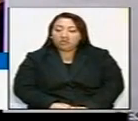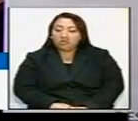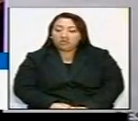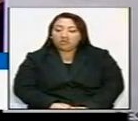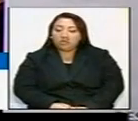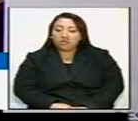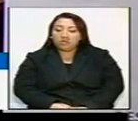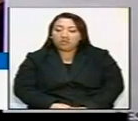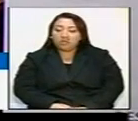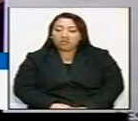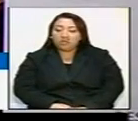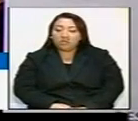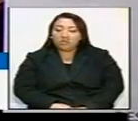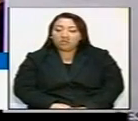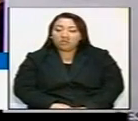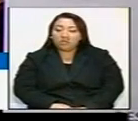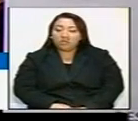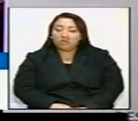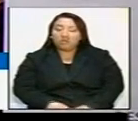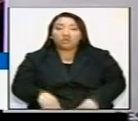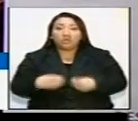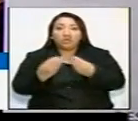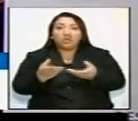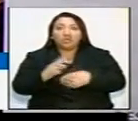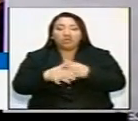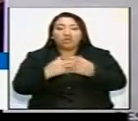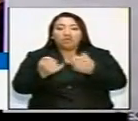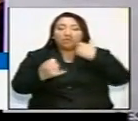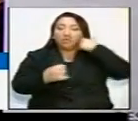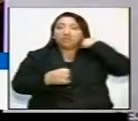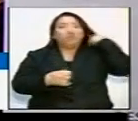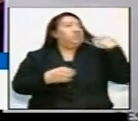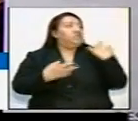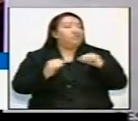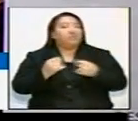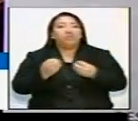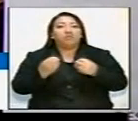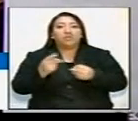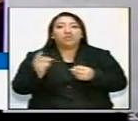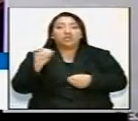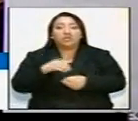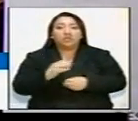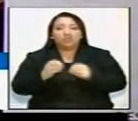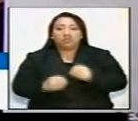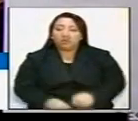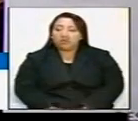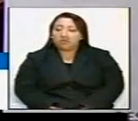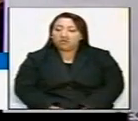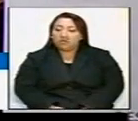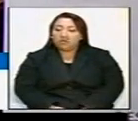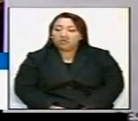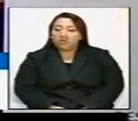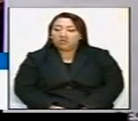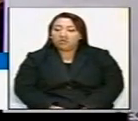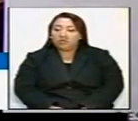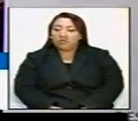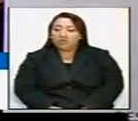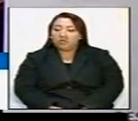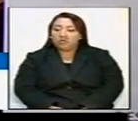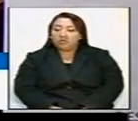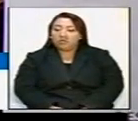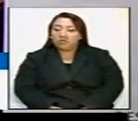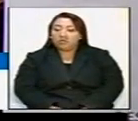porque ellos daban toda esa información sobre la reforma, pero también explicaban al público por qué se necesitaban las reformas y cuáles iban a ser las